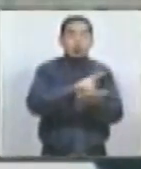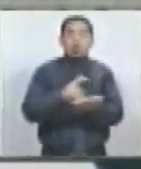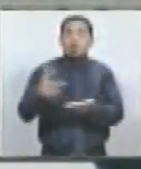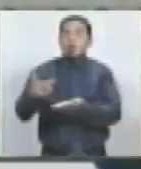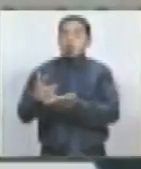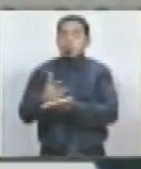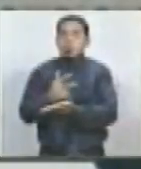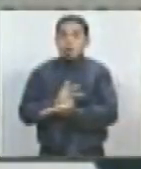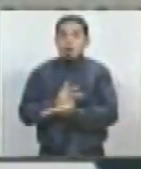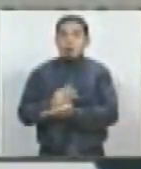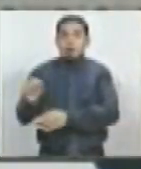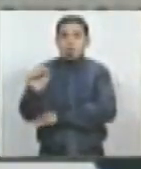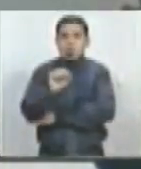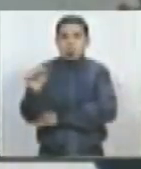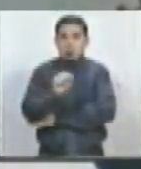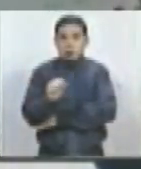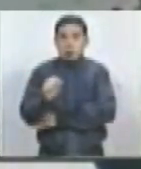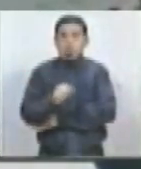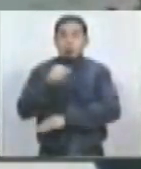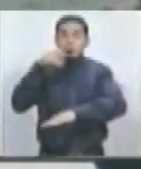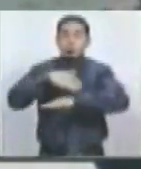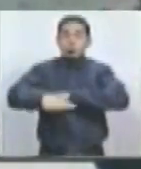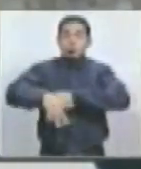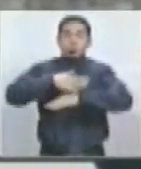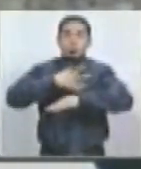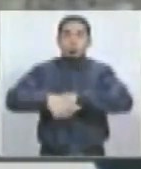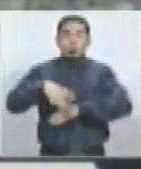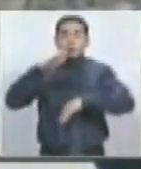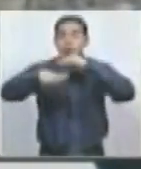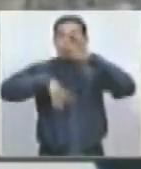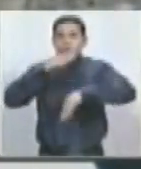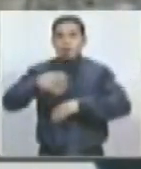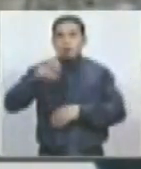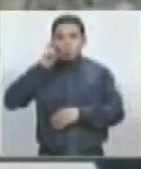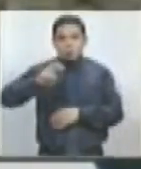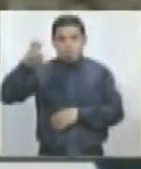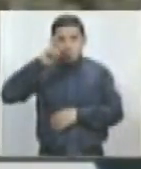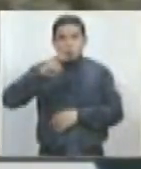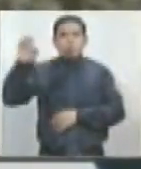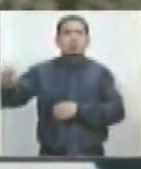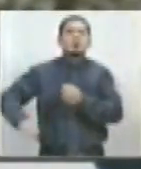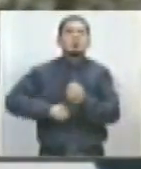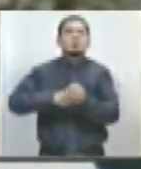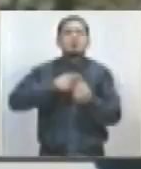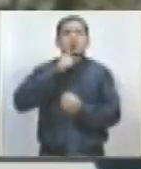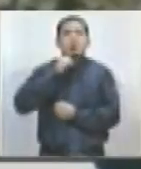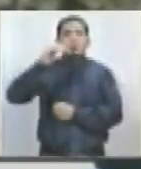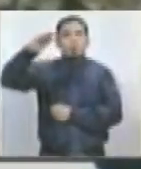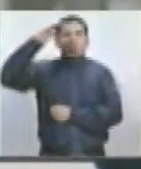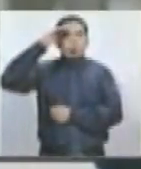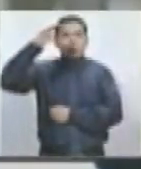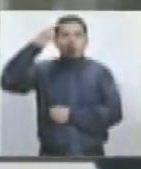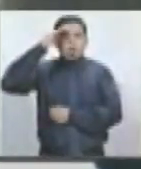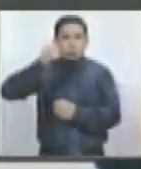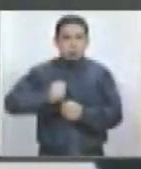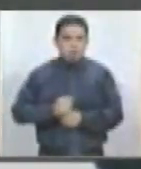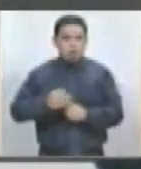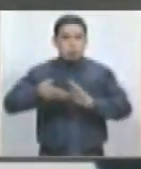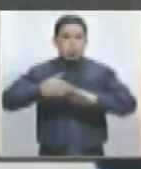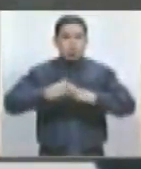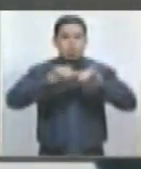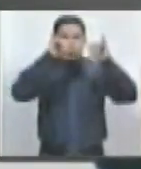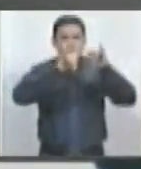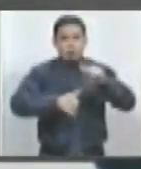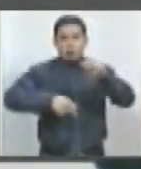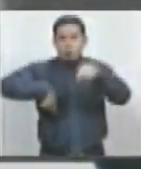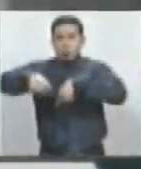centros turísticos, playas y balnearios. Esta labor estará apoyada por las unidades de policía comunitaria fijas y móviles, además